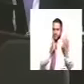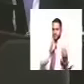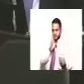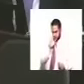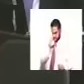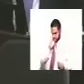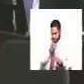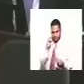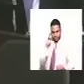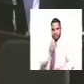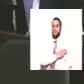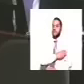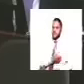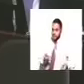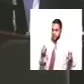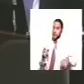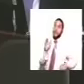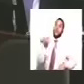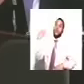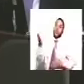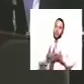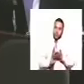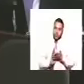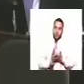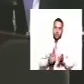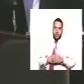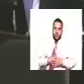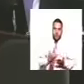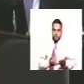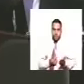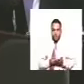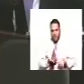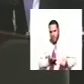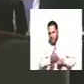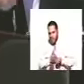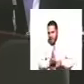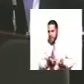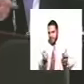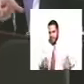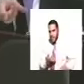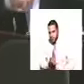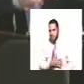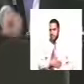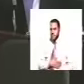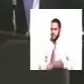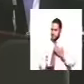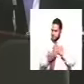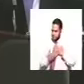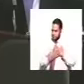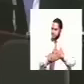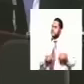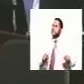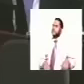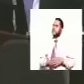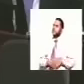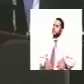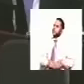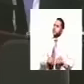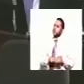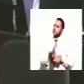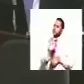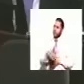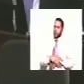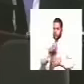base. Ustedes después lo tienen que resolver. Aquí se encontraron un mecanismo para darle esa amnistía equivalente a la